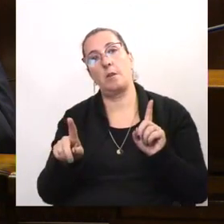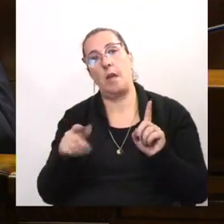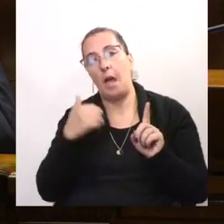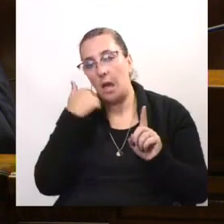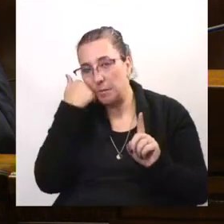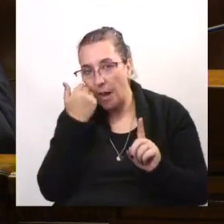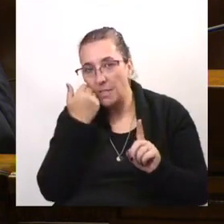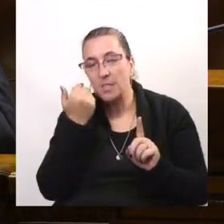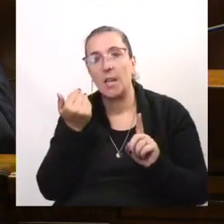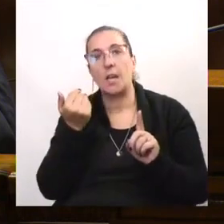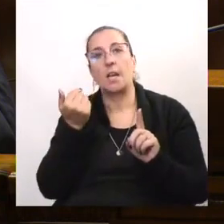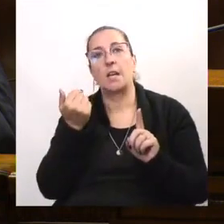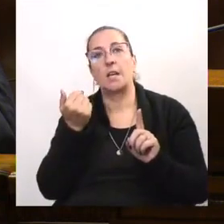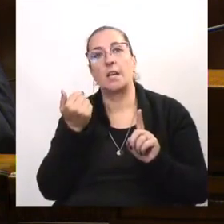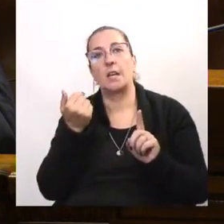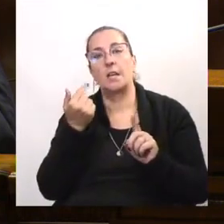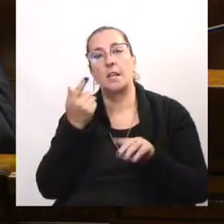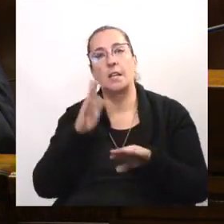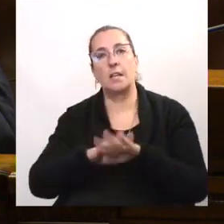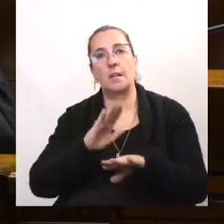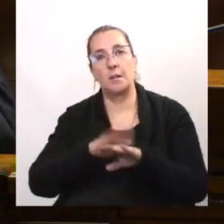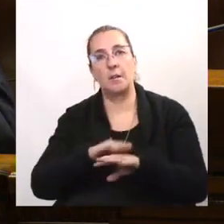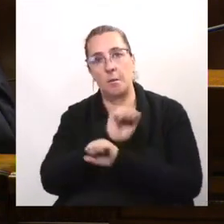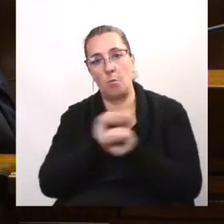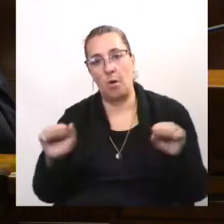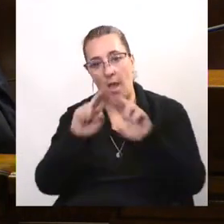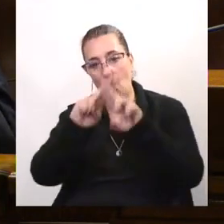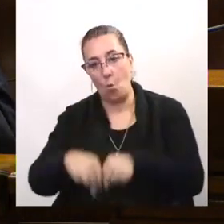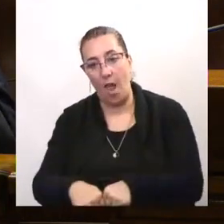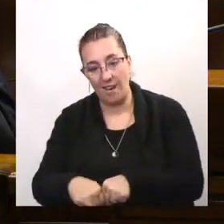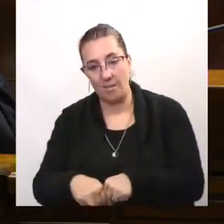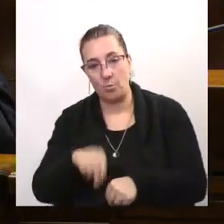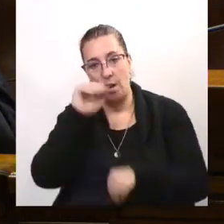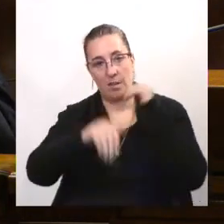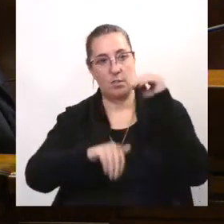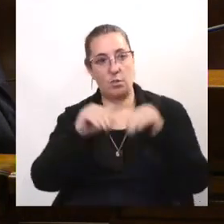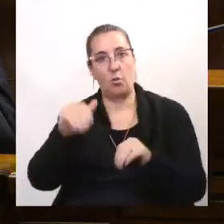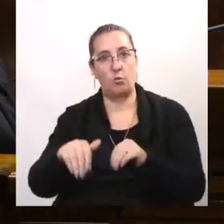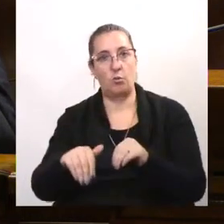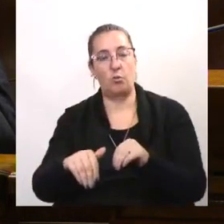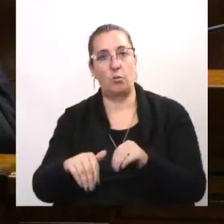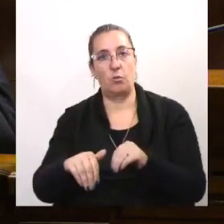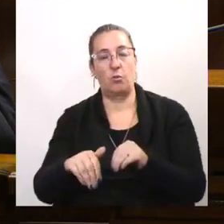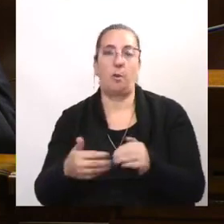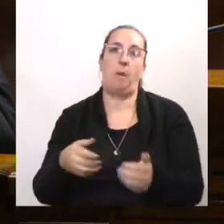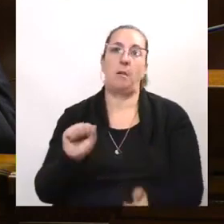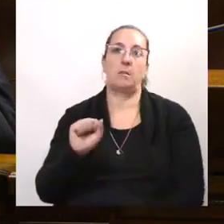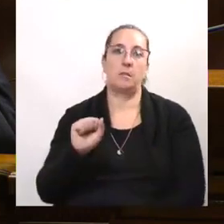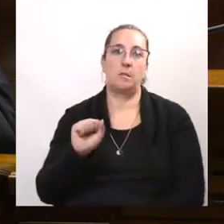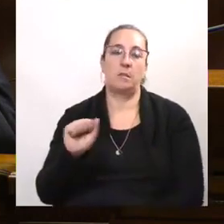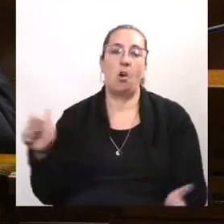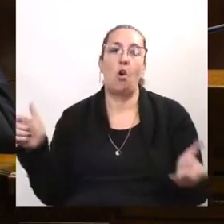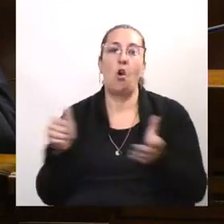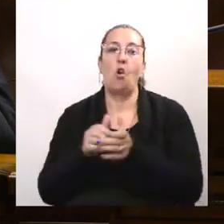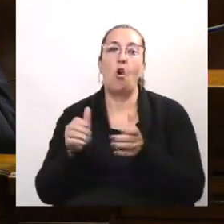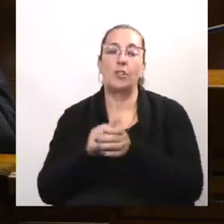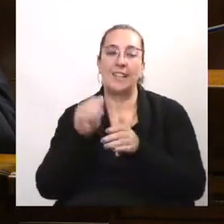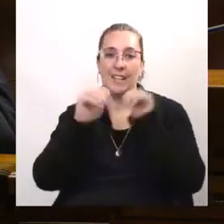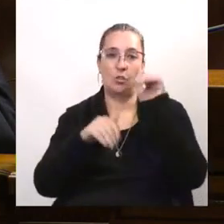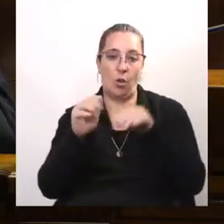animarse, entre comillas, desde el momento que puede anular una elección. Es más, la Corte ha